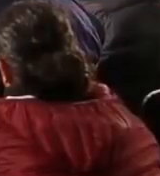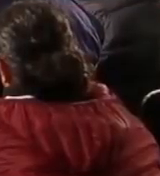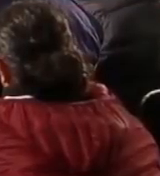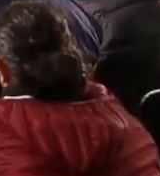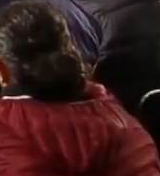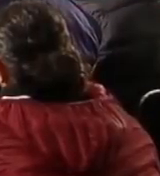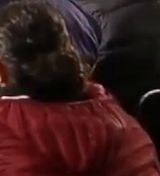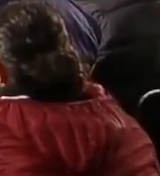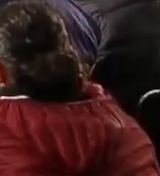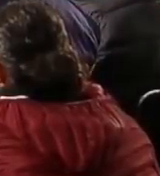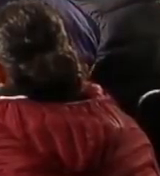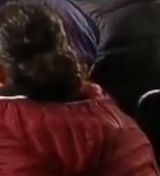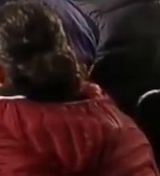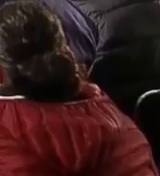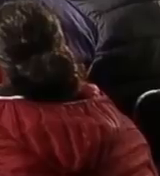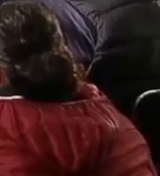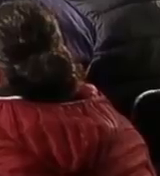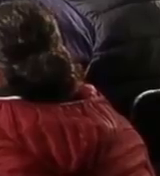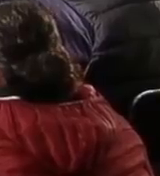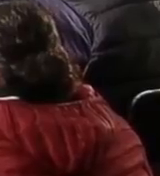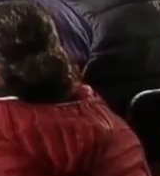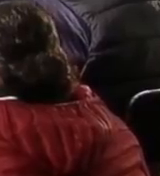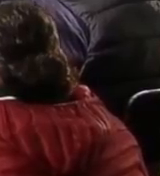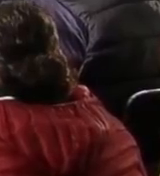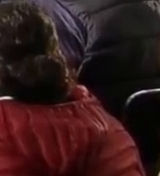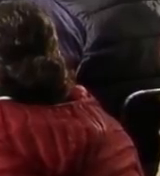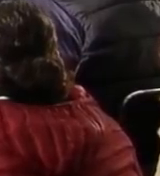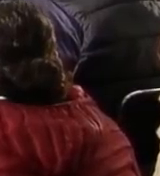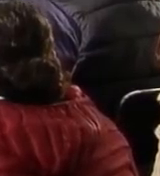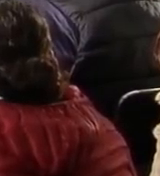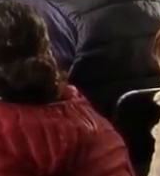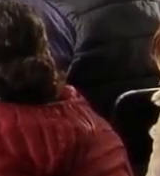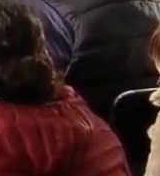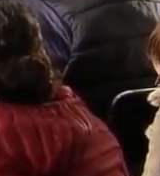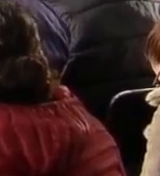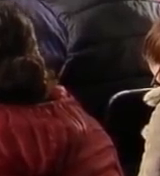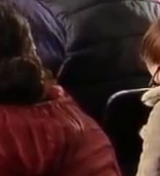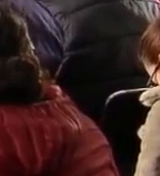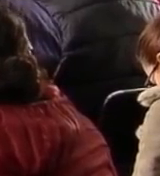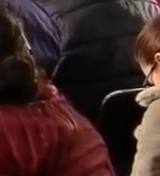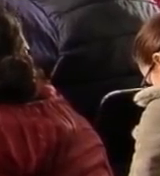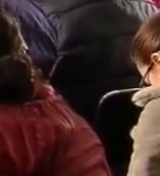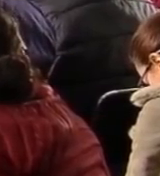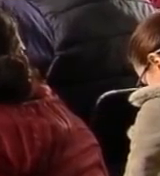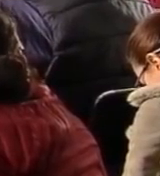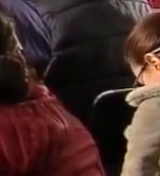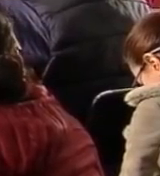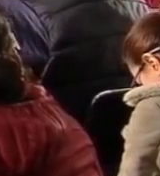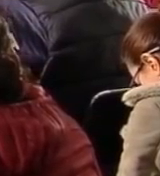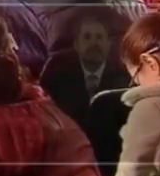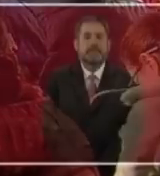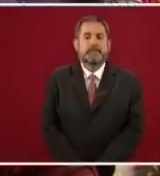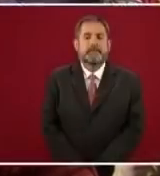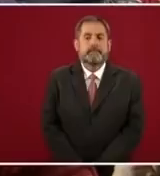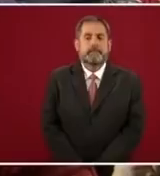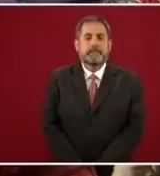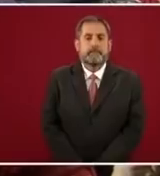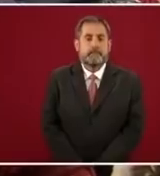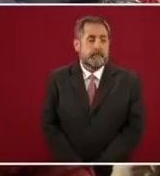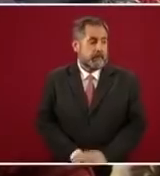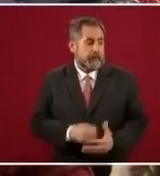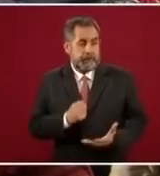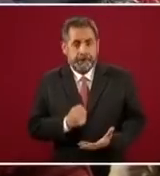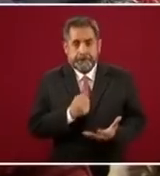limpieza, mantenimiento, aun cuando ya los institutos tienen su presupuesto, pero no les alcanzaba y